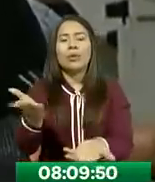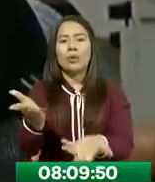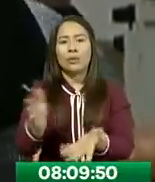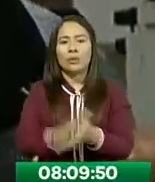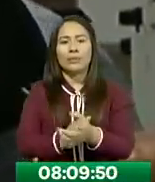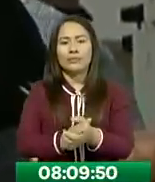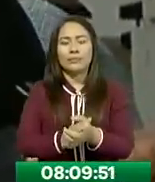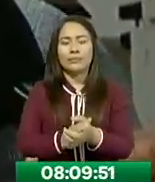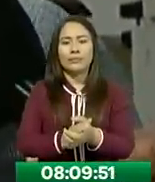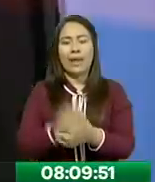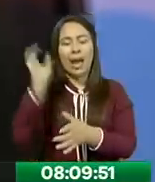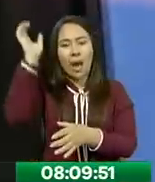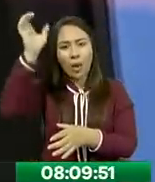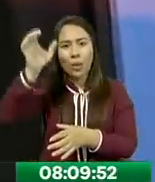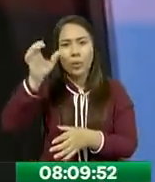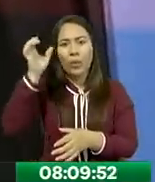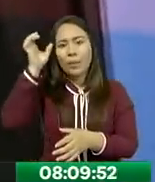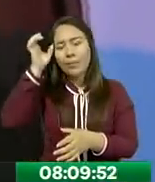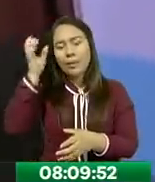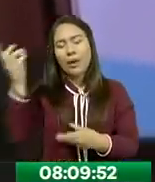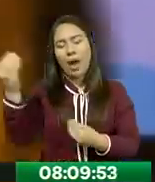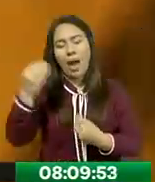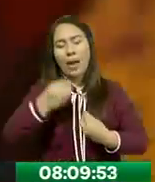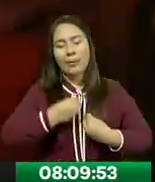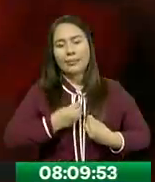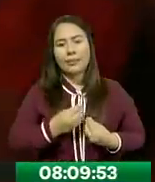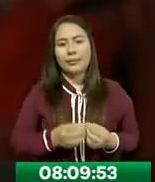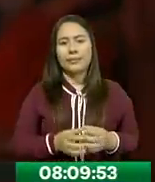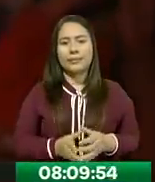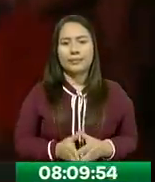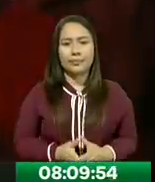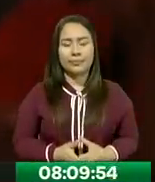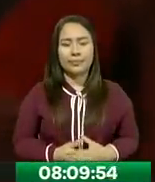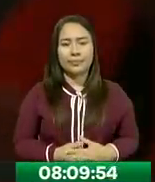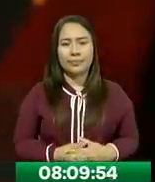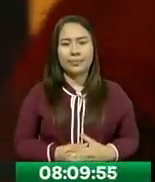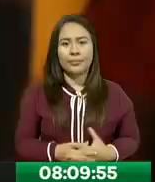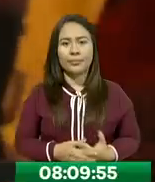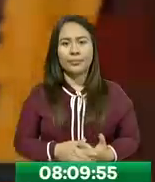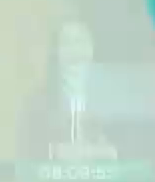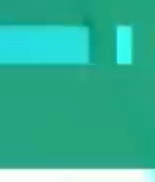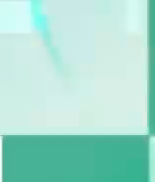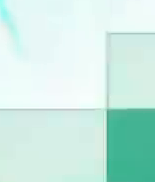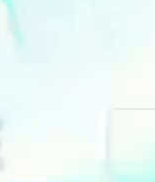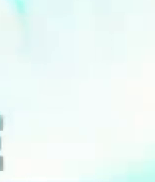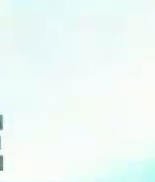caso, el continente europeo. Informó José Morales.